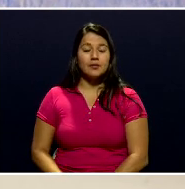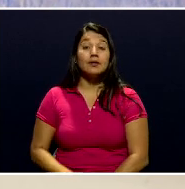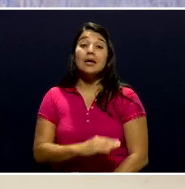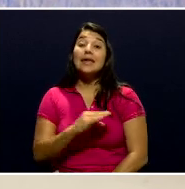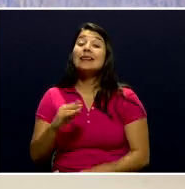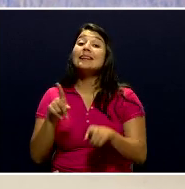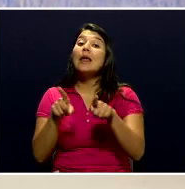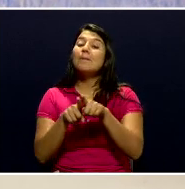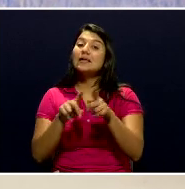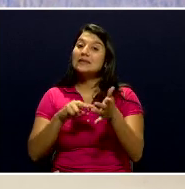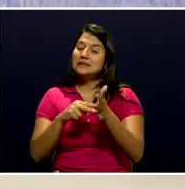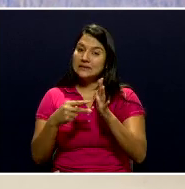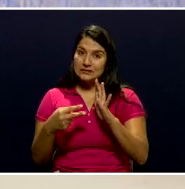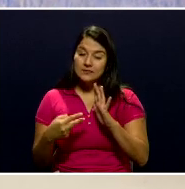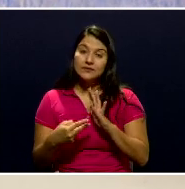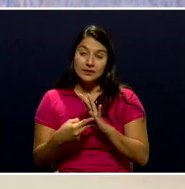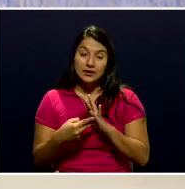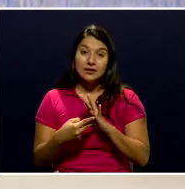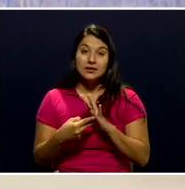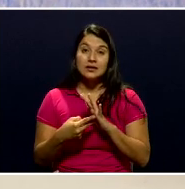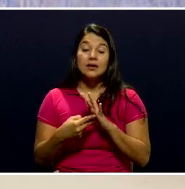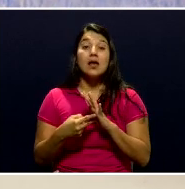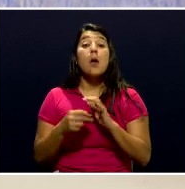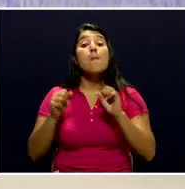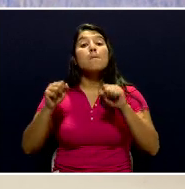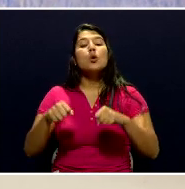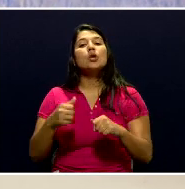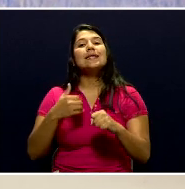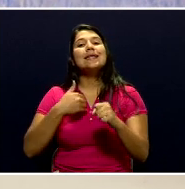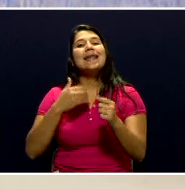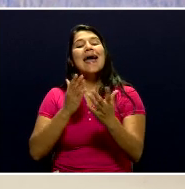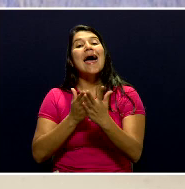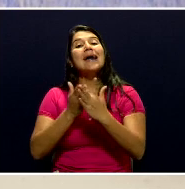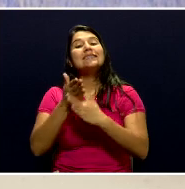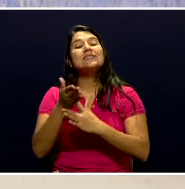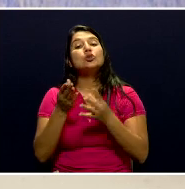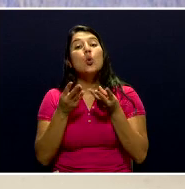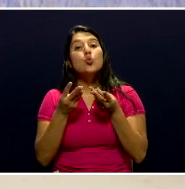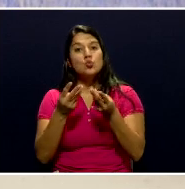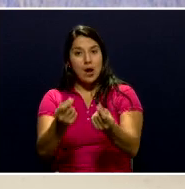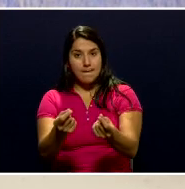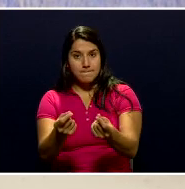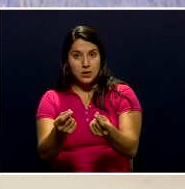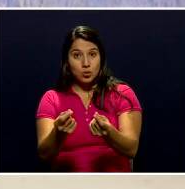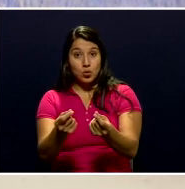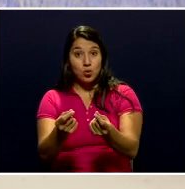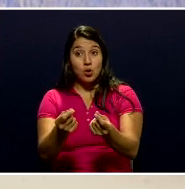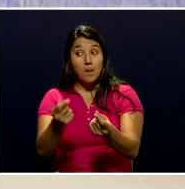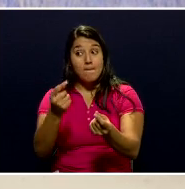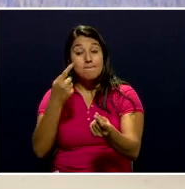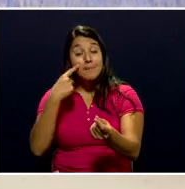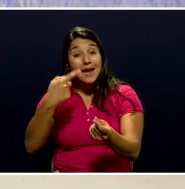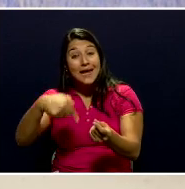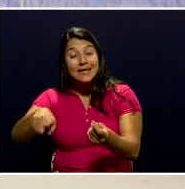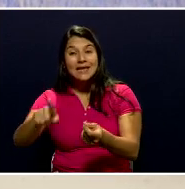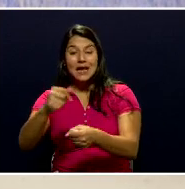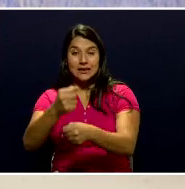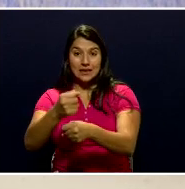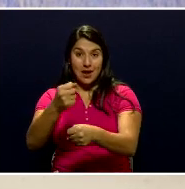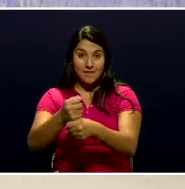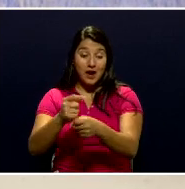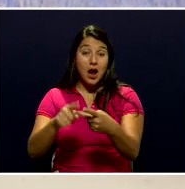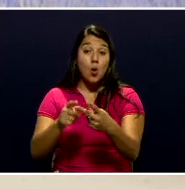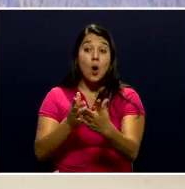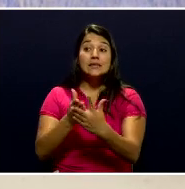Implica también, evidentemente, el acceso rápido a los centros de trabajo, el acceso rápido a